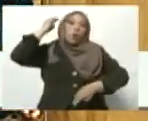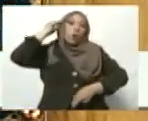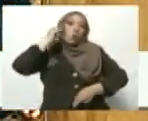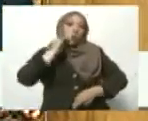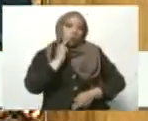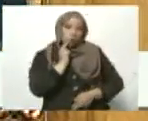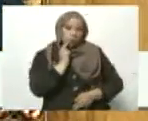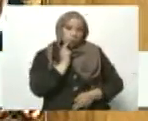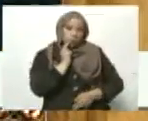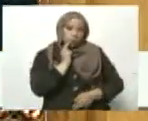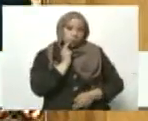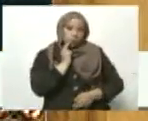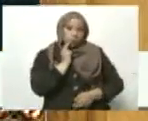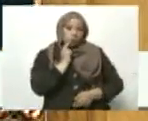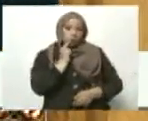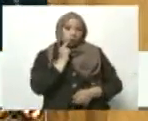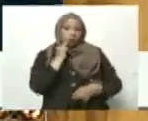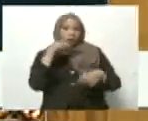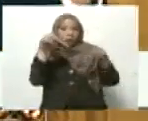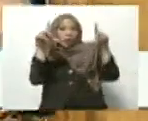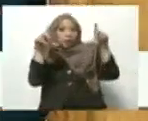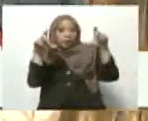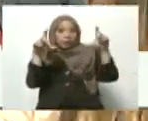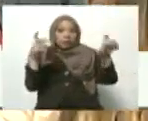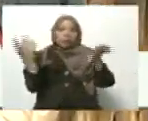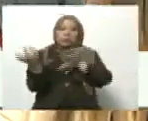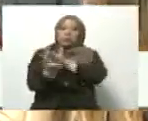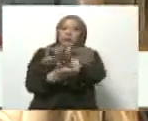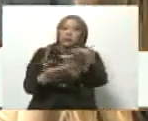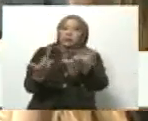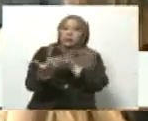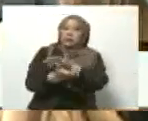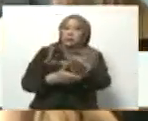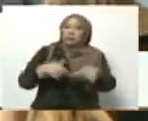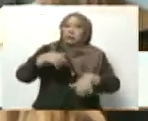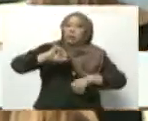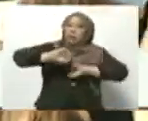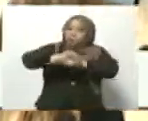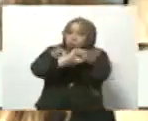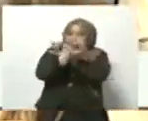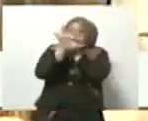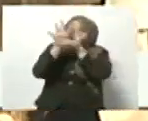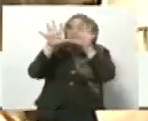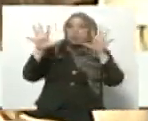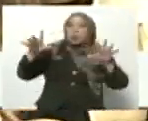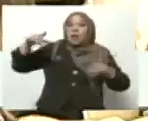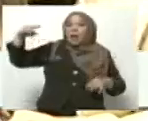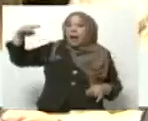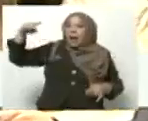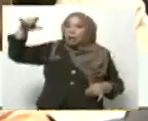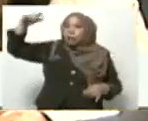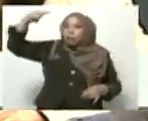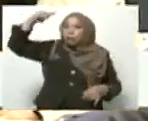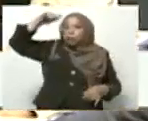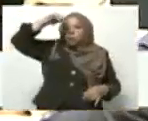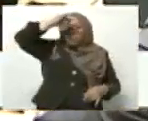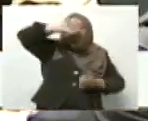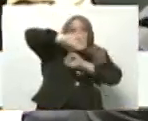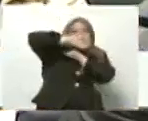drones, él vio las imágenes del caos que se creó cuando explotaron los drones en el aire, y él